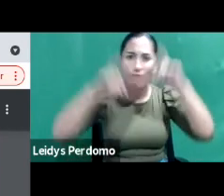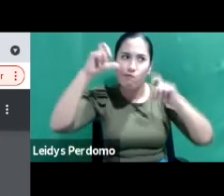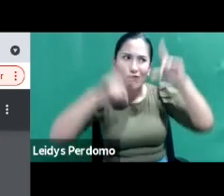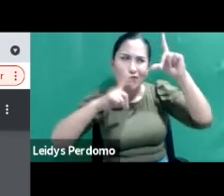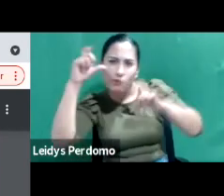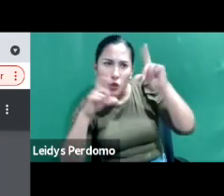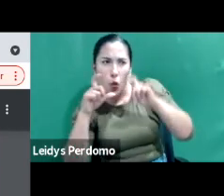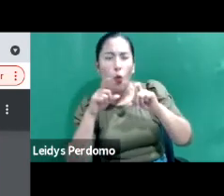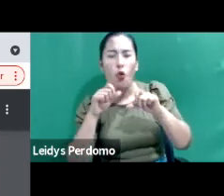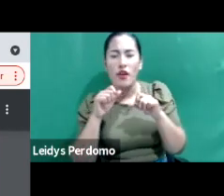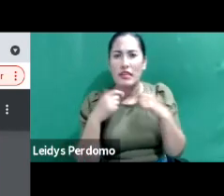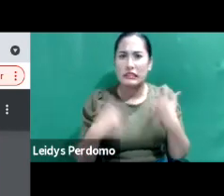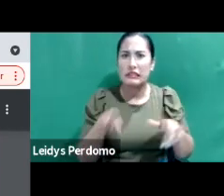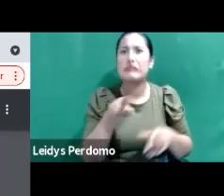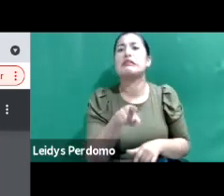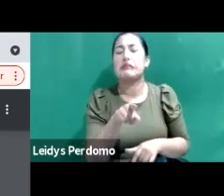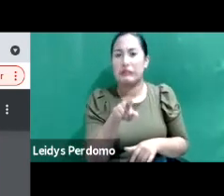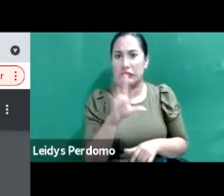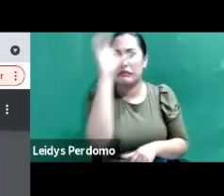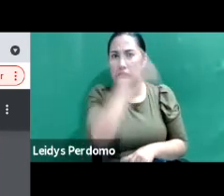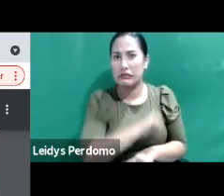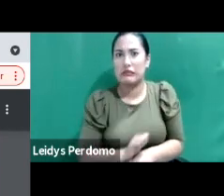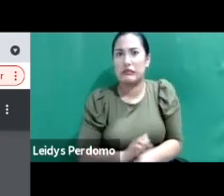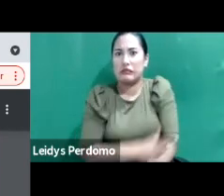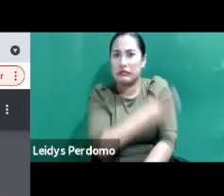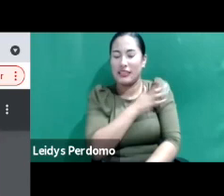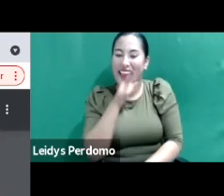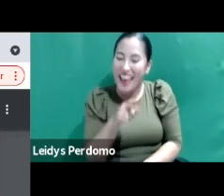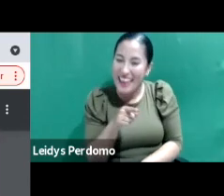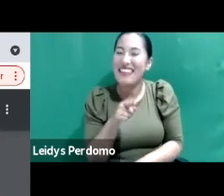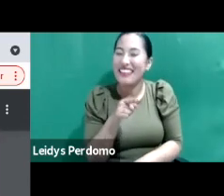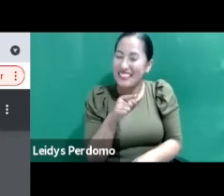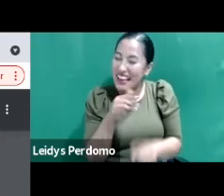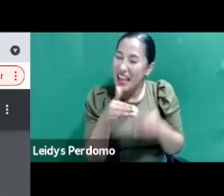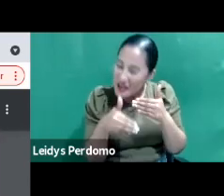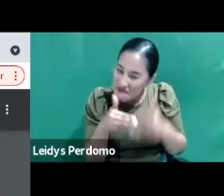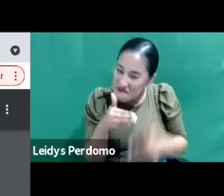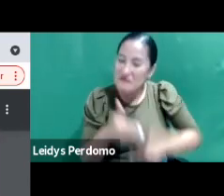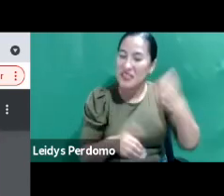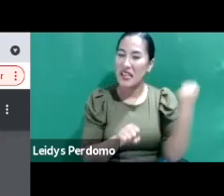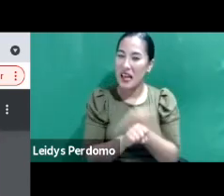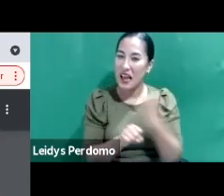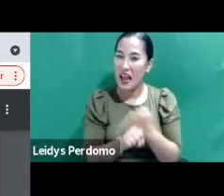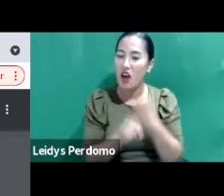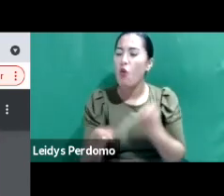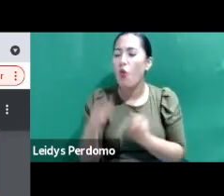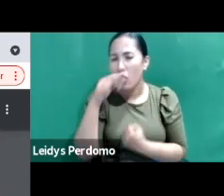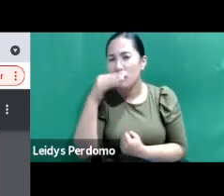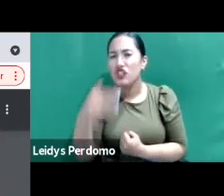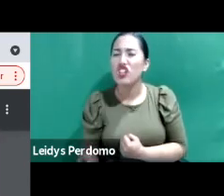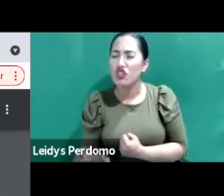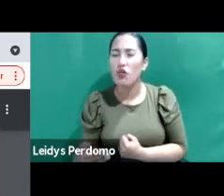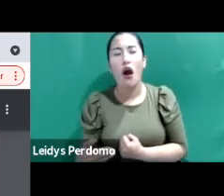Entonces, sería muy interesante empezar a trabajar eso, ¿cierto? Entonces, ¿cómo sabemos que un niño identifica emociones? Sí,